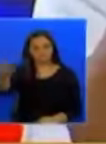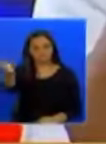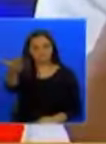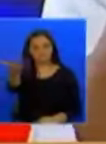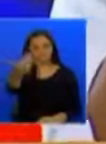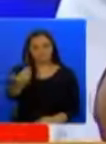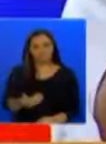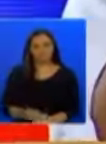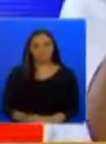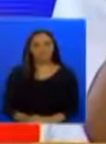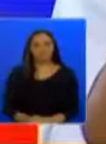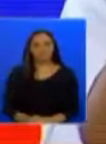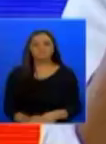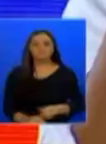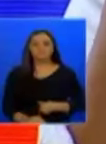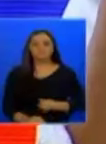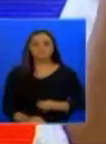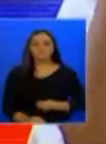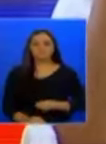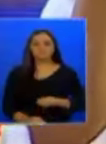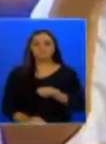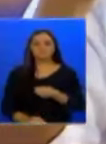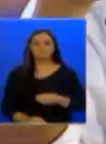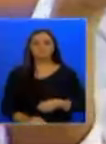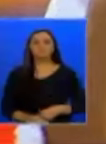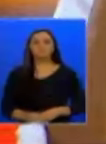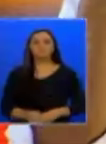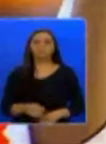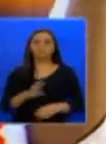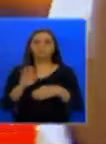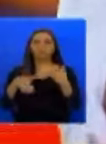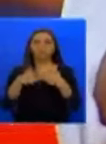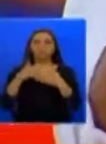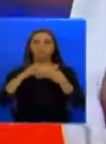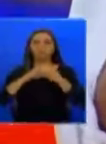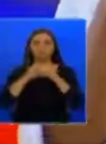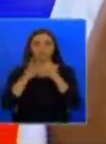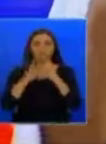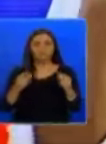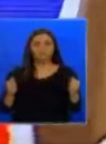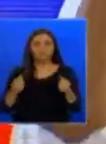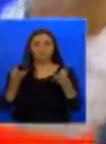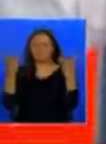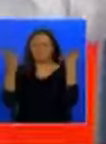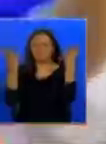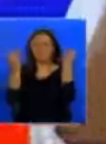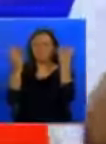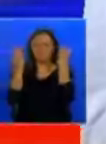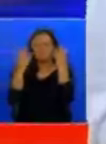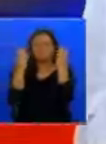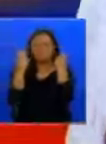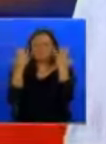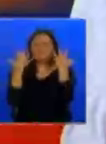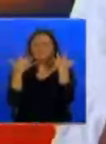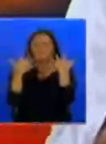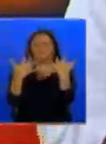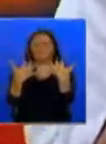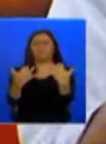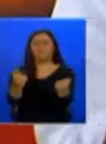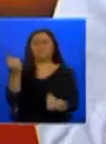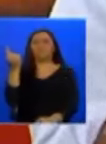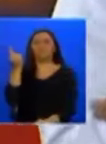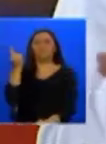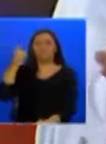educación, pero que no respeten a su propia patria. Y todo le fracasó porque eran 1000 contra uno, pero era uno y 1000 que lo hacían